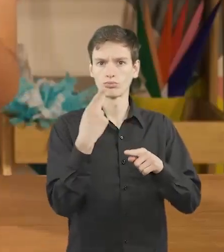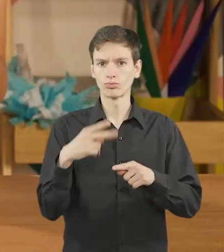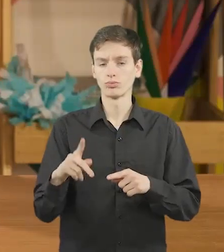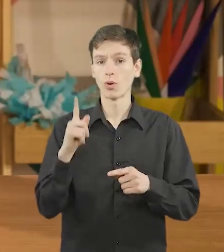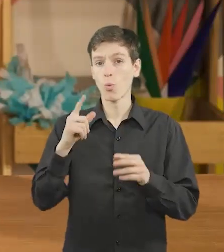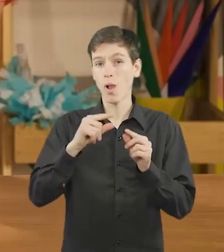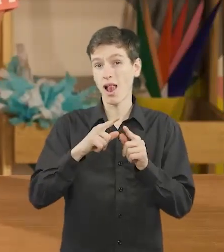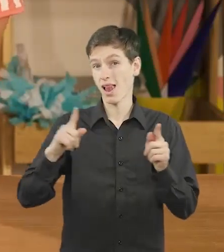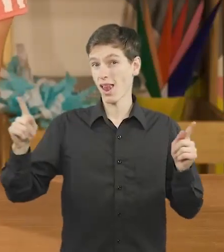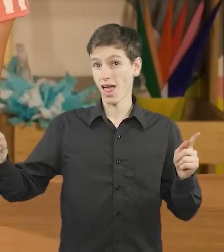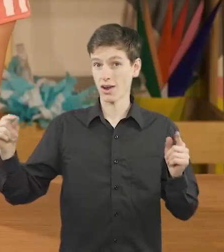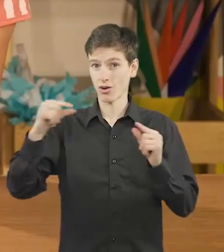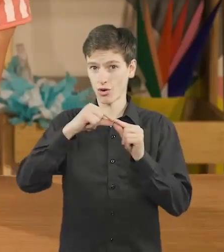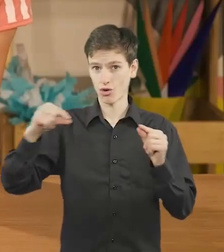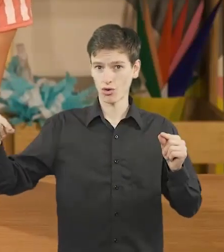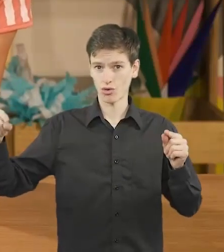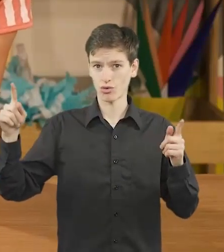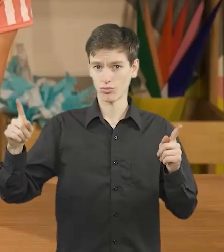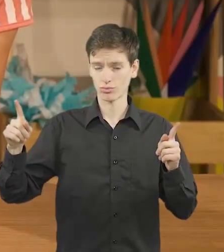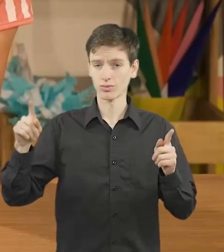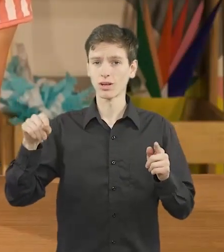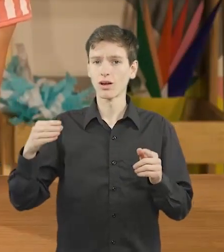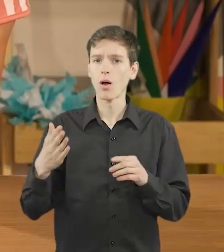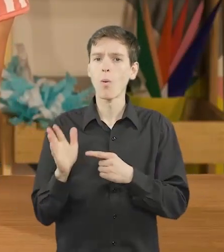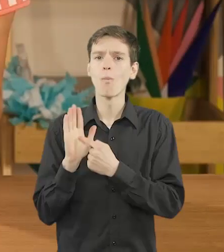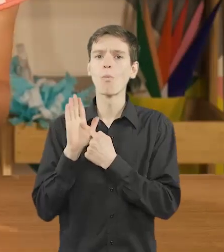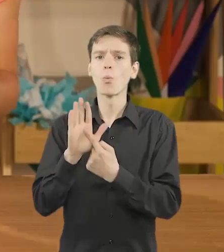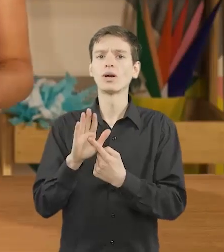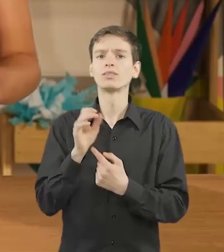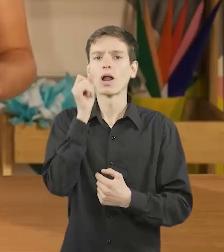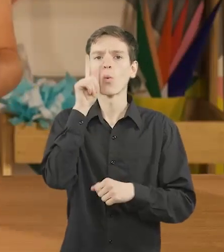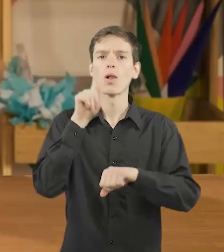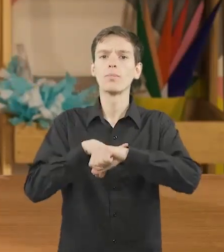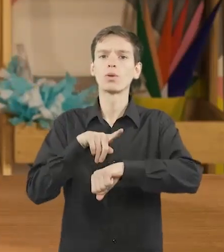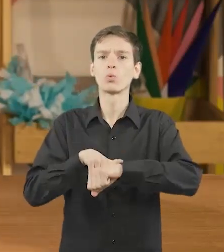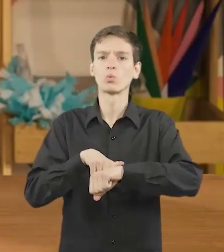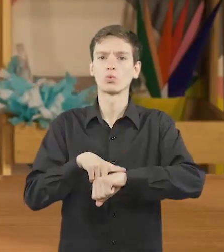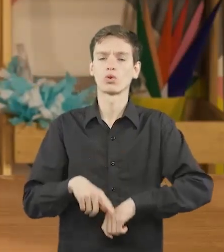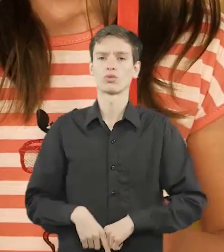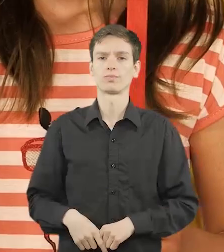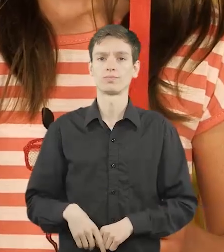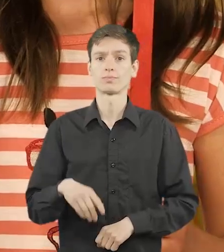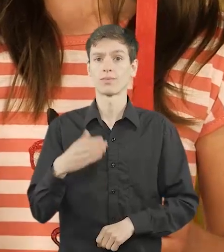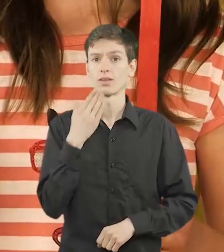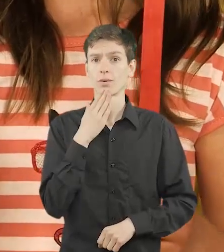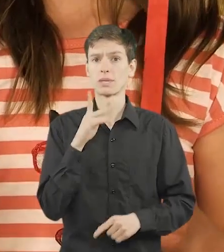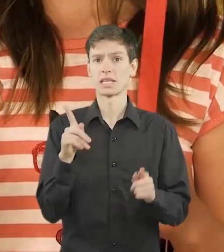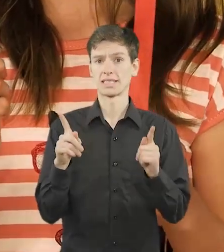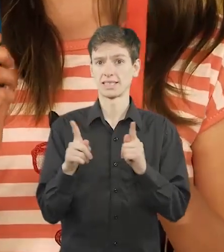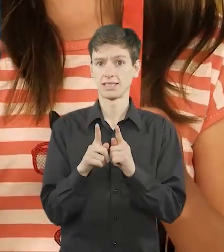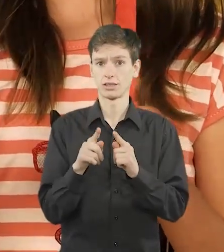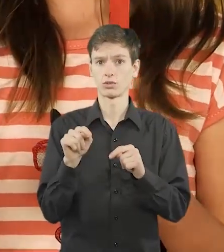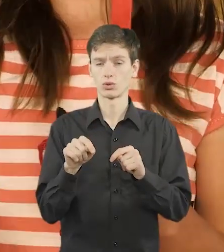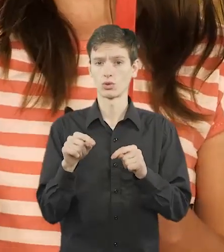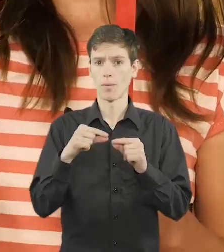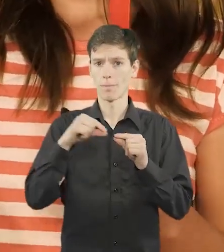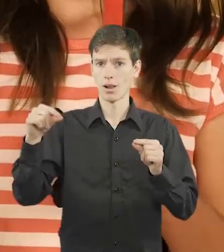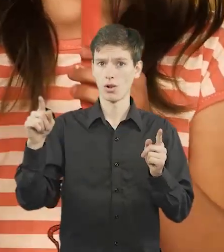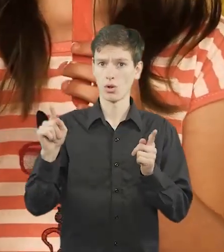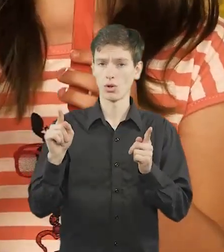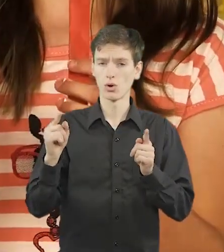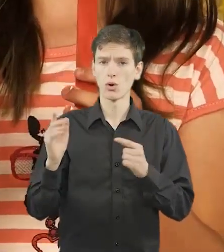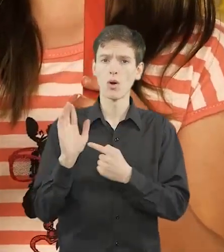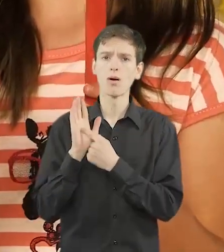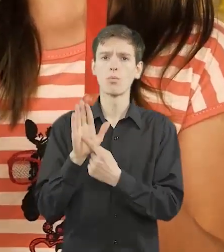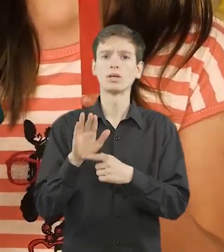El largo, o sea, este, nos marcan los minutos. Ya. Y este chiquitito de aquí